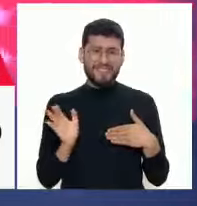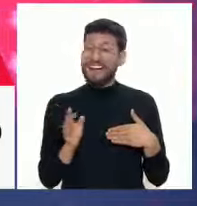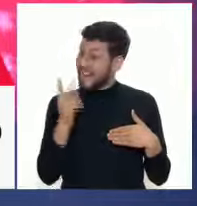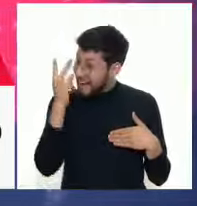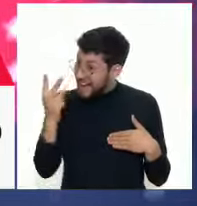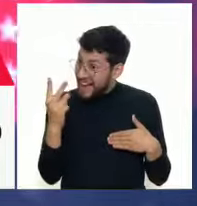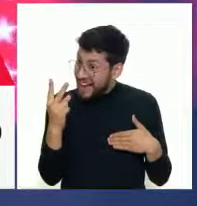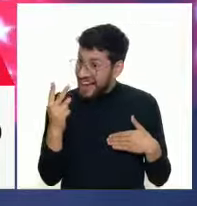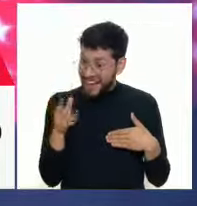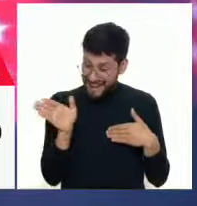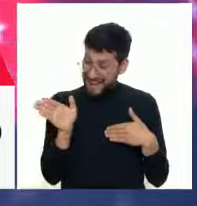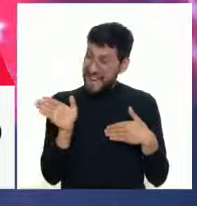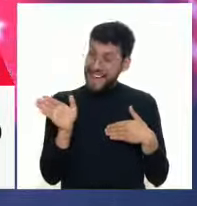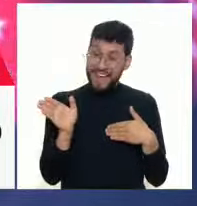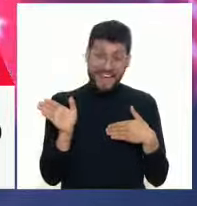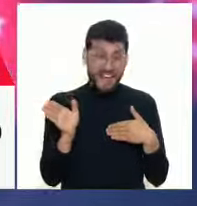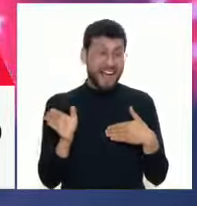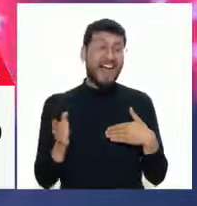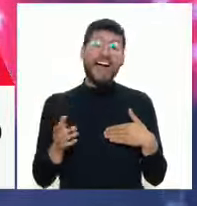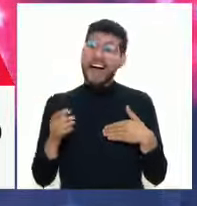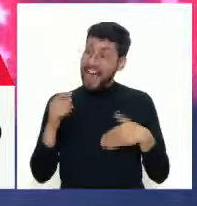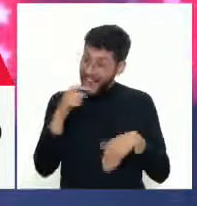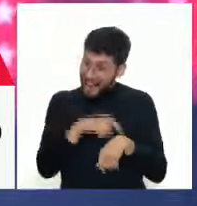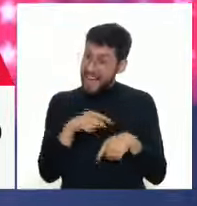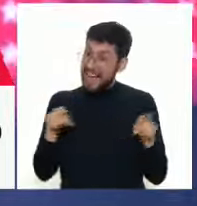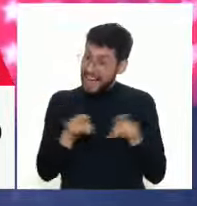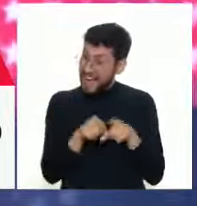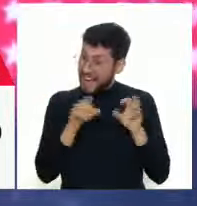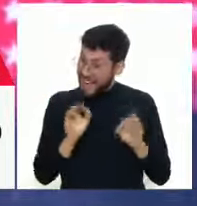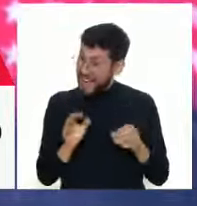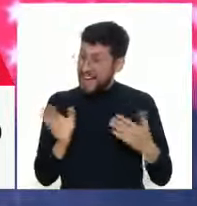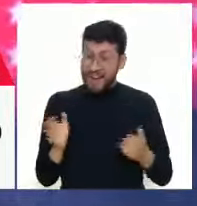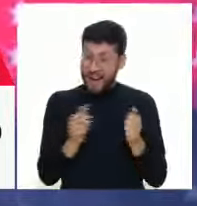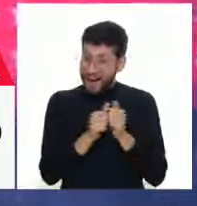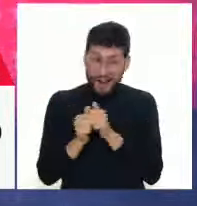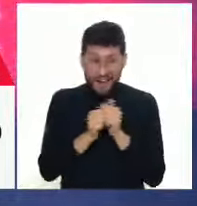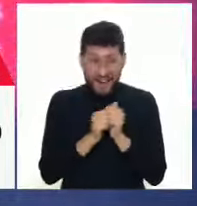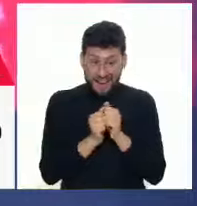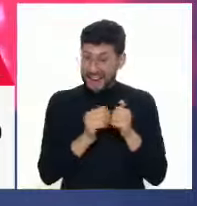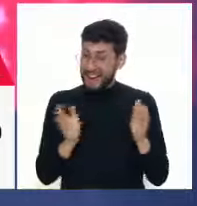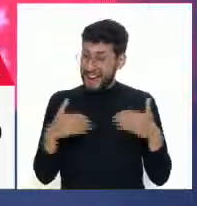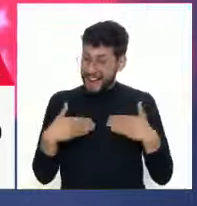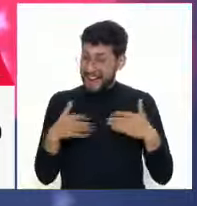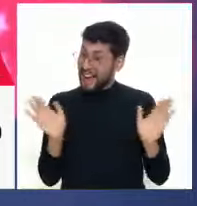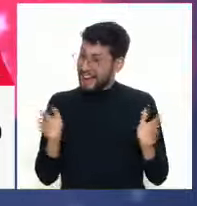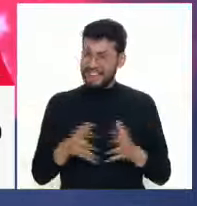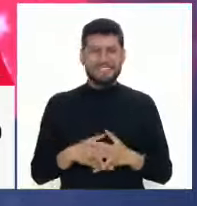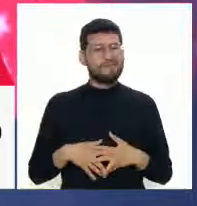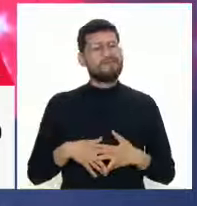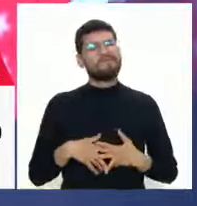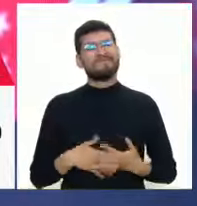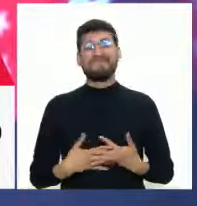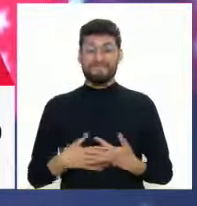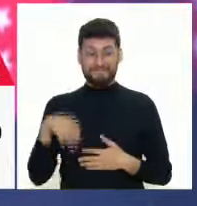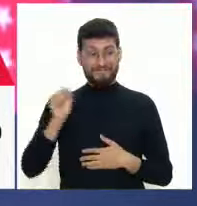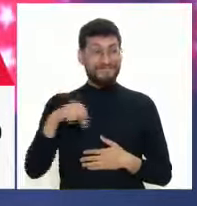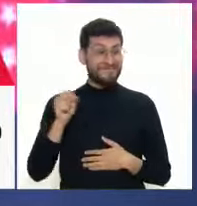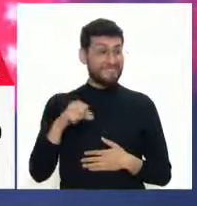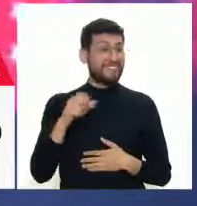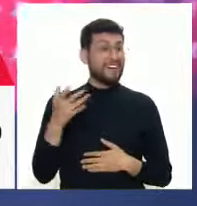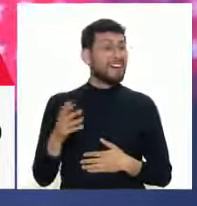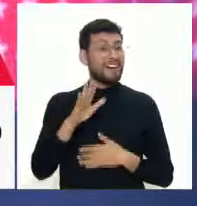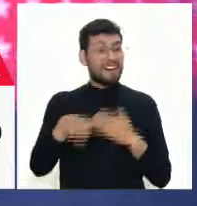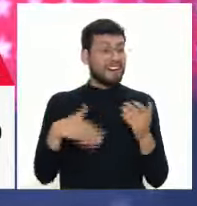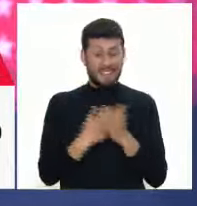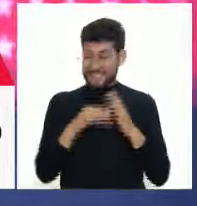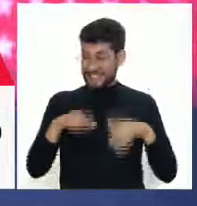Las dos. A la vez. Juntas. Pues claro que sí, porque están